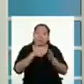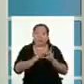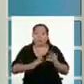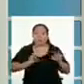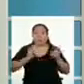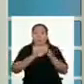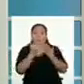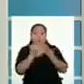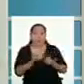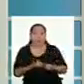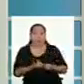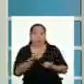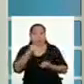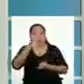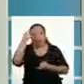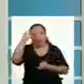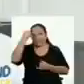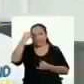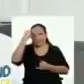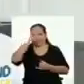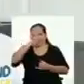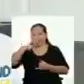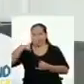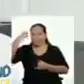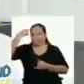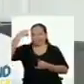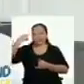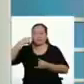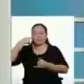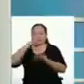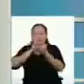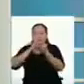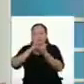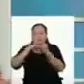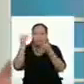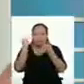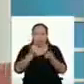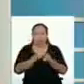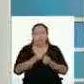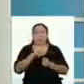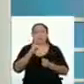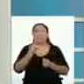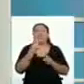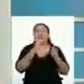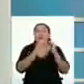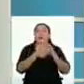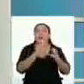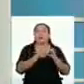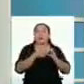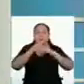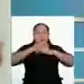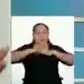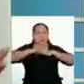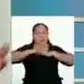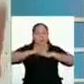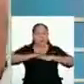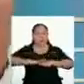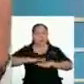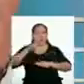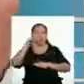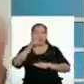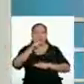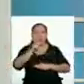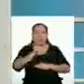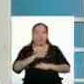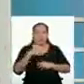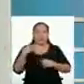Y tú buscabas un cerebro calculador, ¿no? Está bien. Primero conversemos un poco para despejarnos, porque con ese ánimo